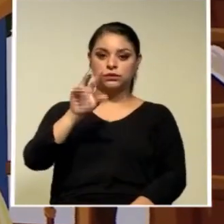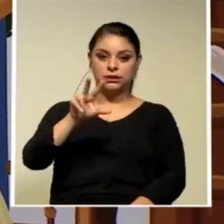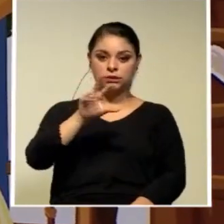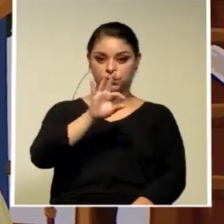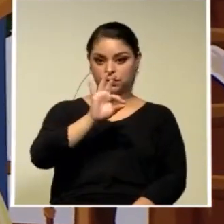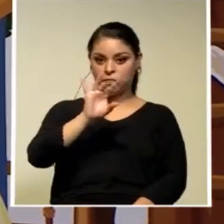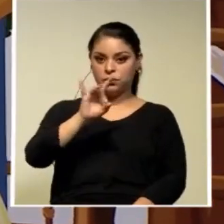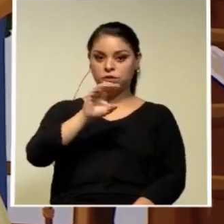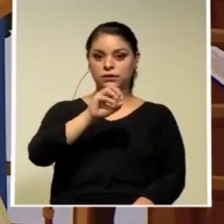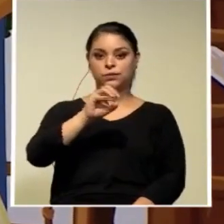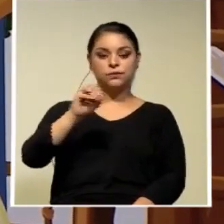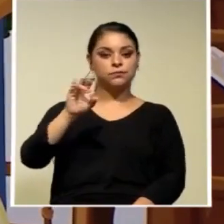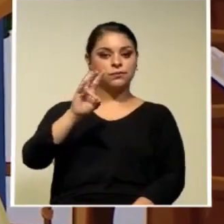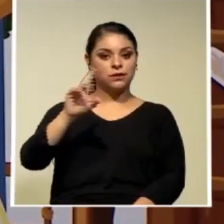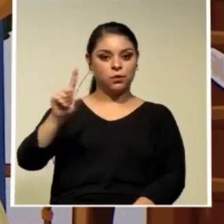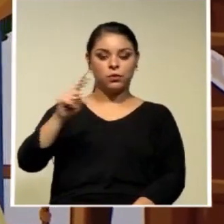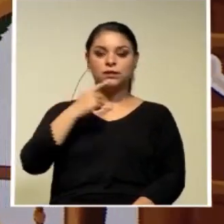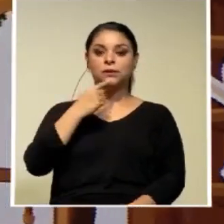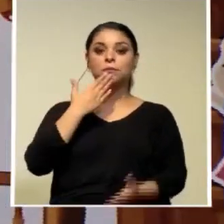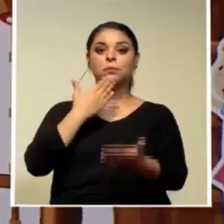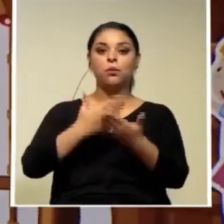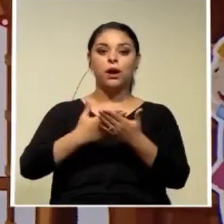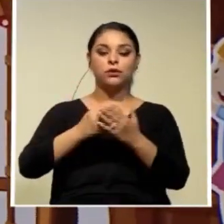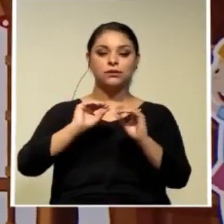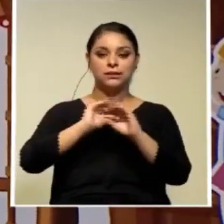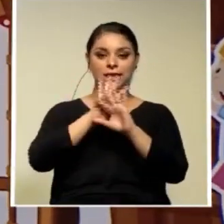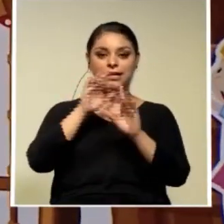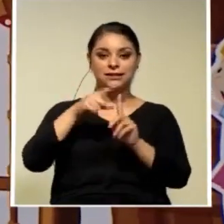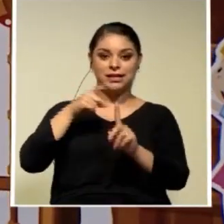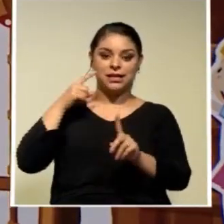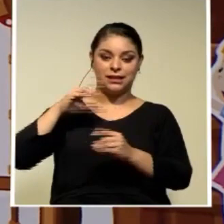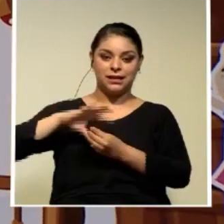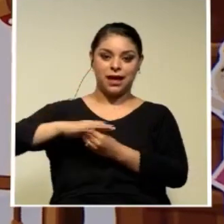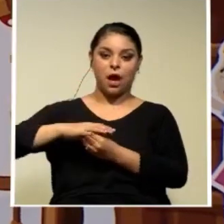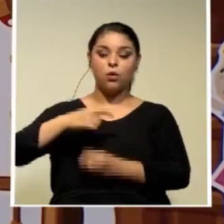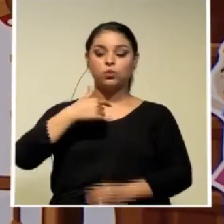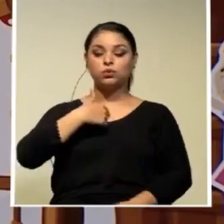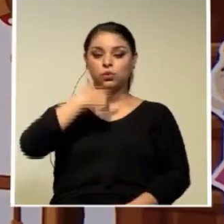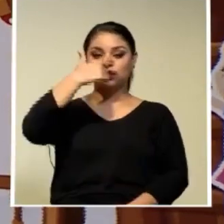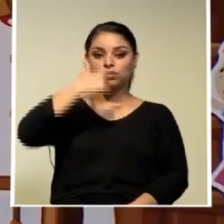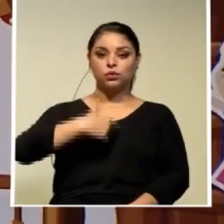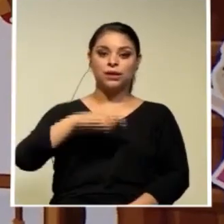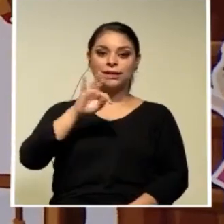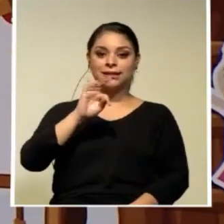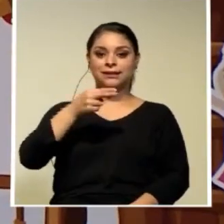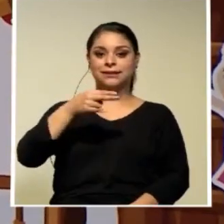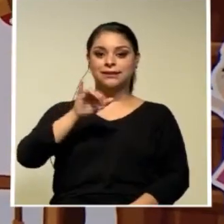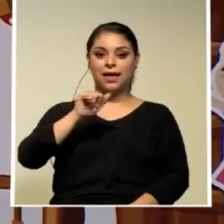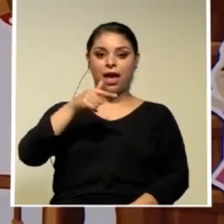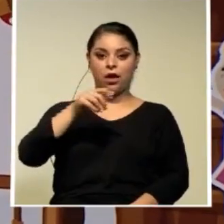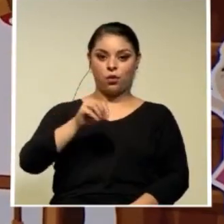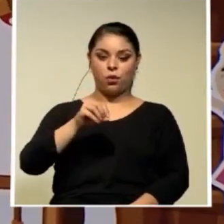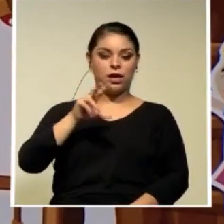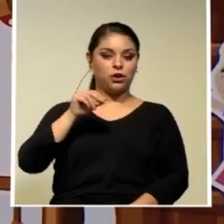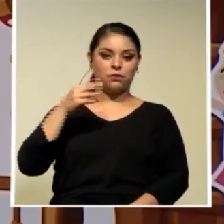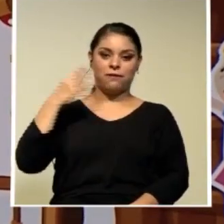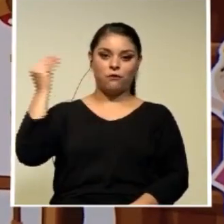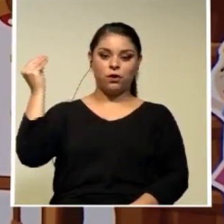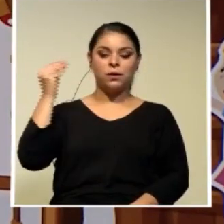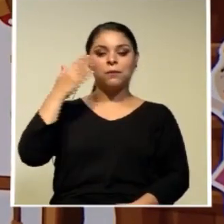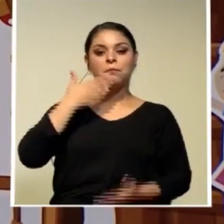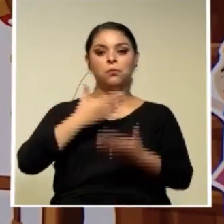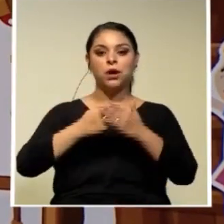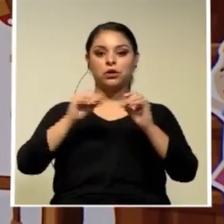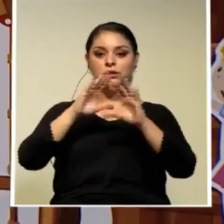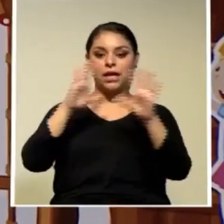8398-0071 y dice así: buenos días desde Naranjo, soy Tiago y no me voy. Excelente. Hola, Tiago. Buenos días, soy Nayarit, aquí